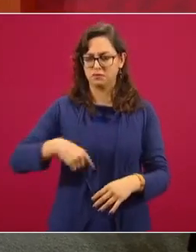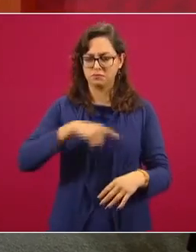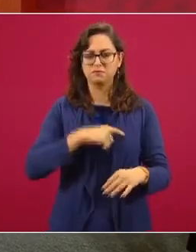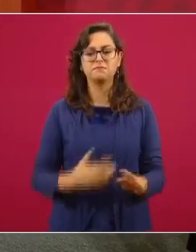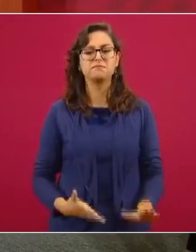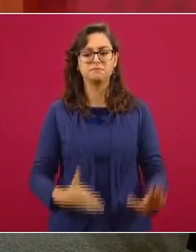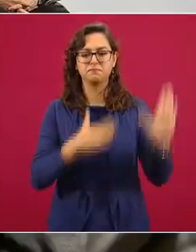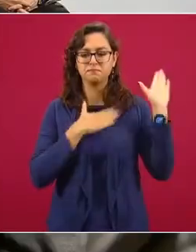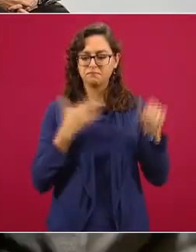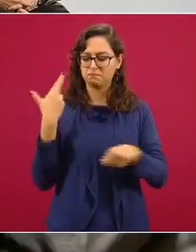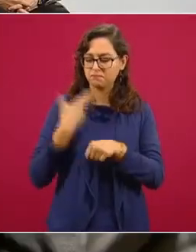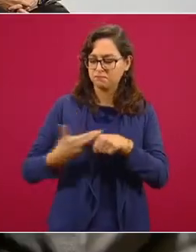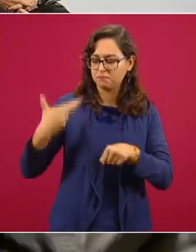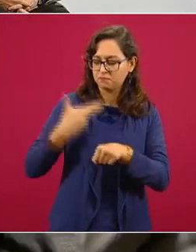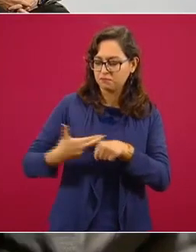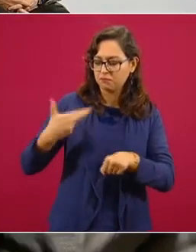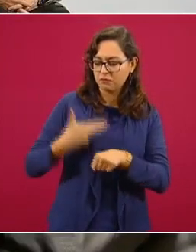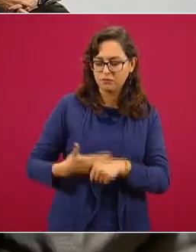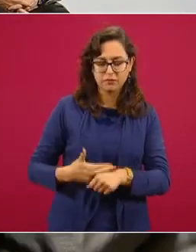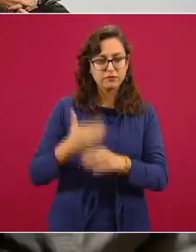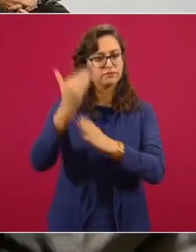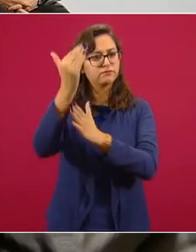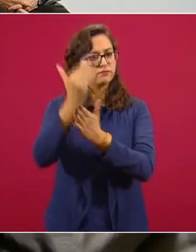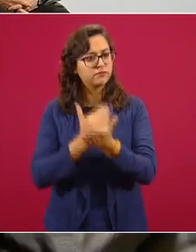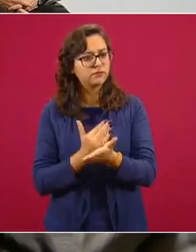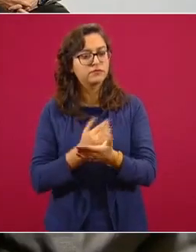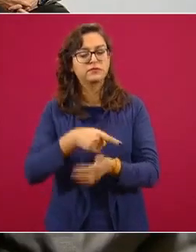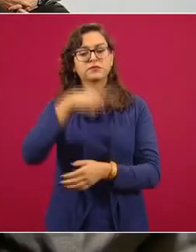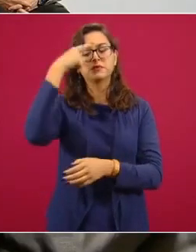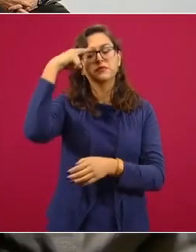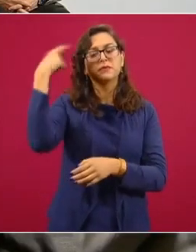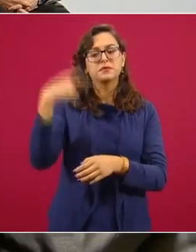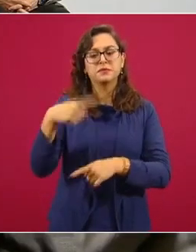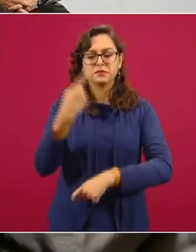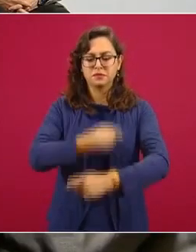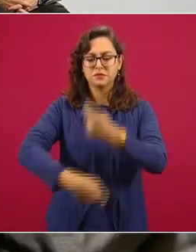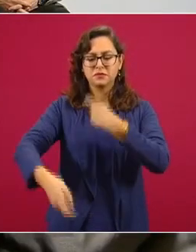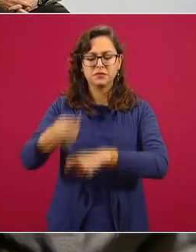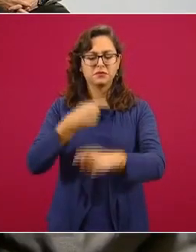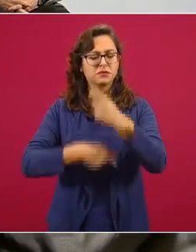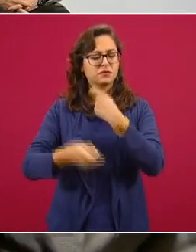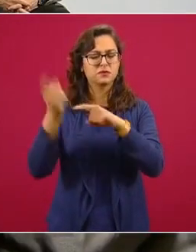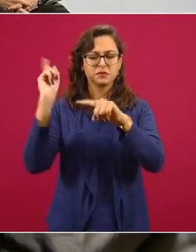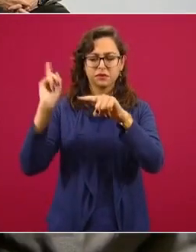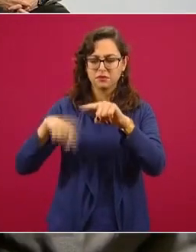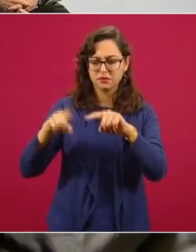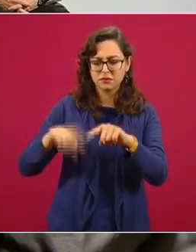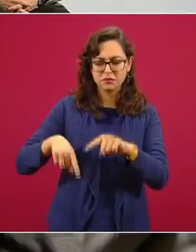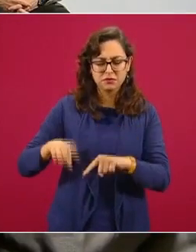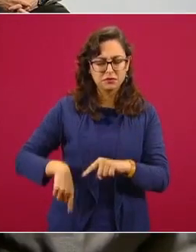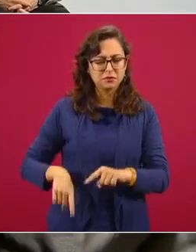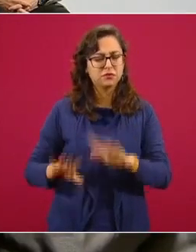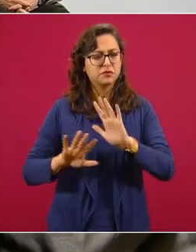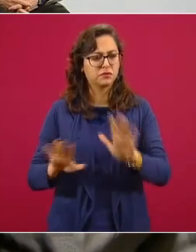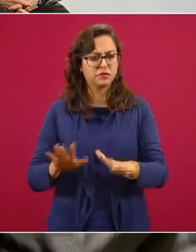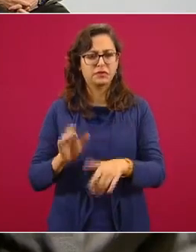para que no haya tanto trámite y el contribuyente pueda